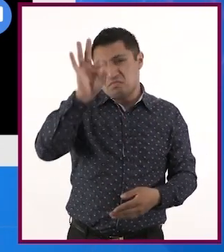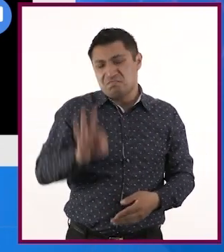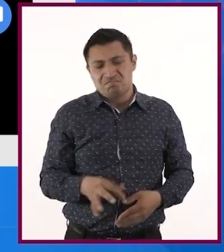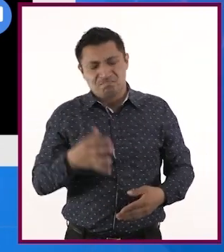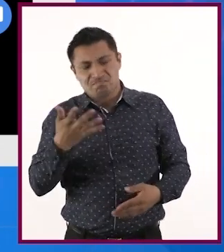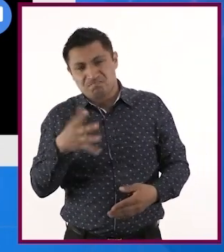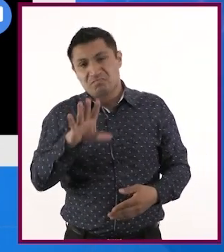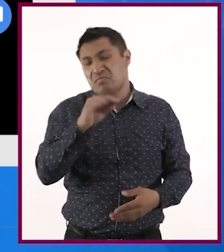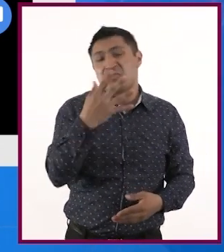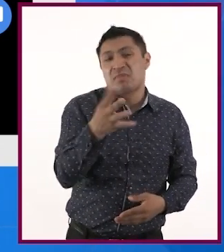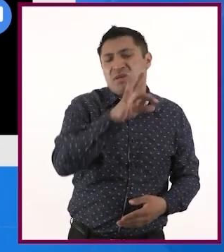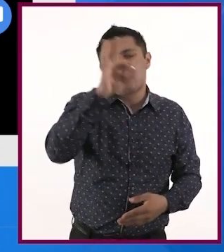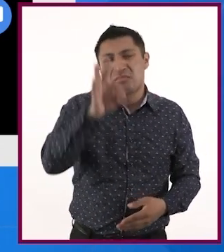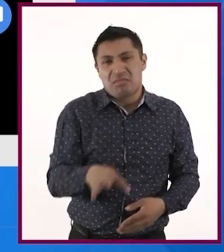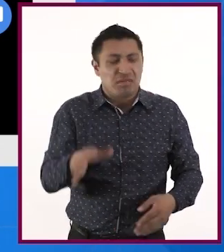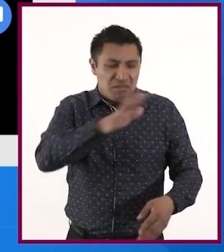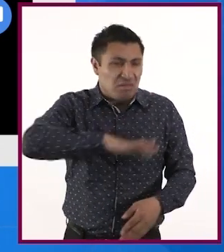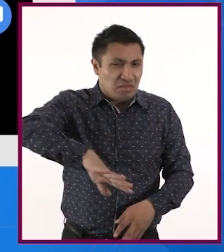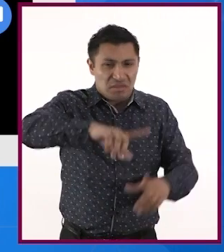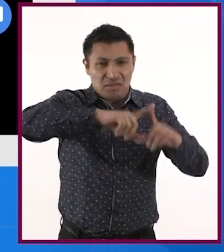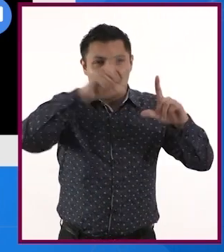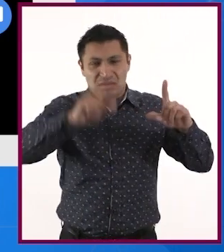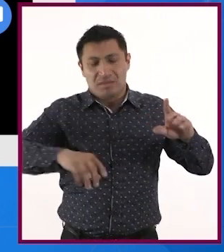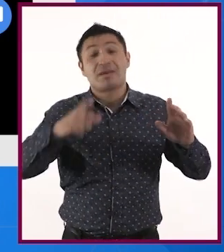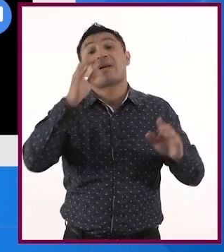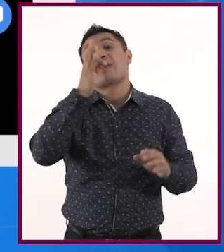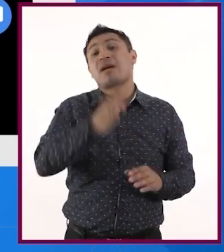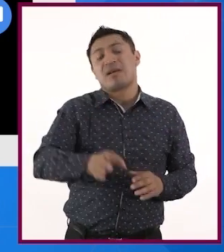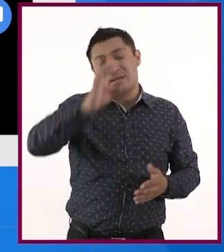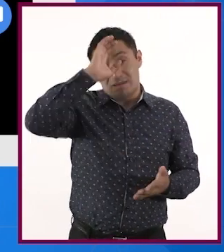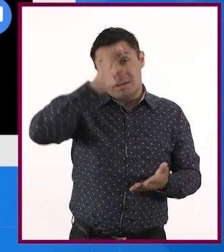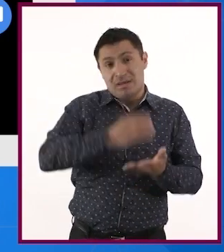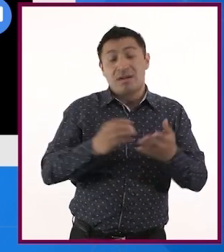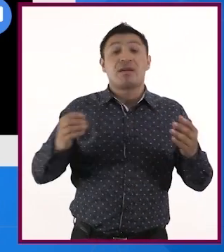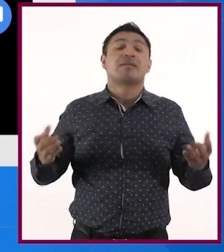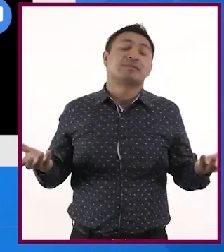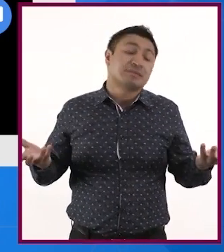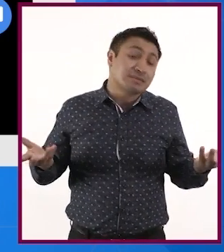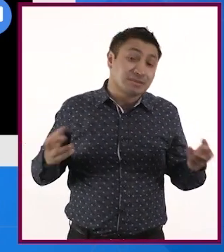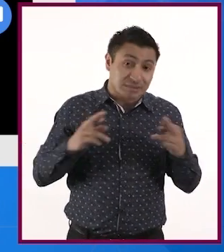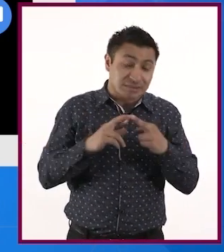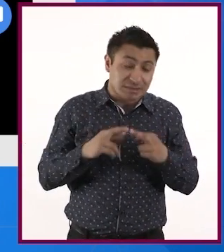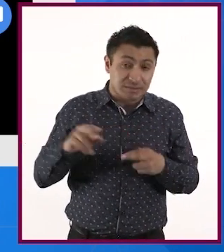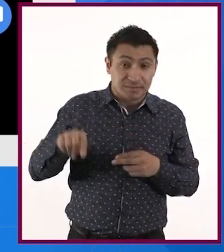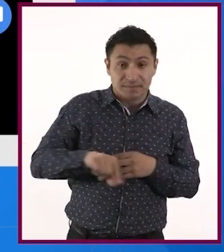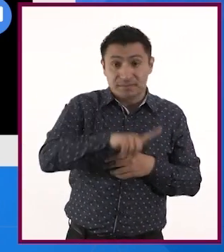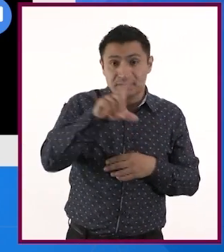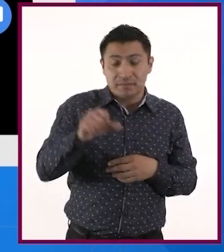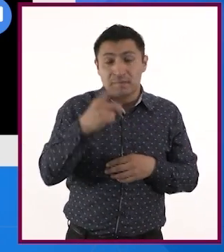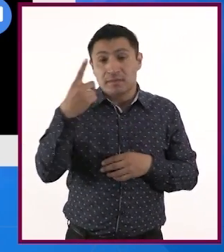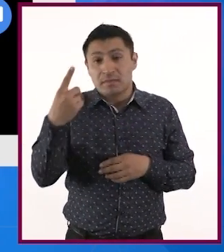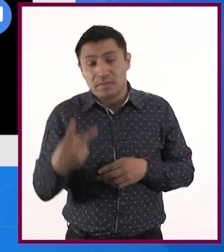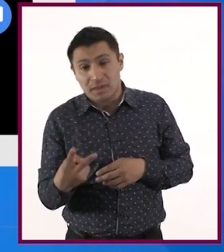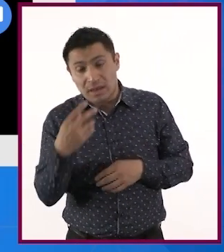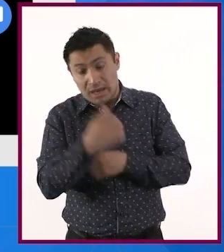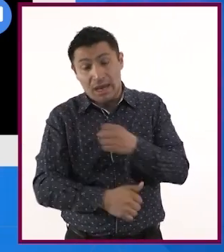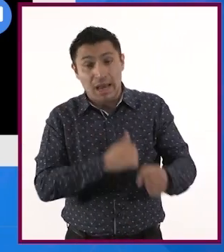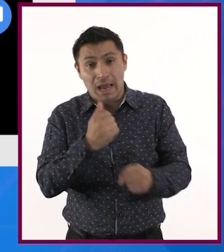90%, 95% de la población se asumía como católica. En el año 2000